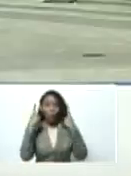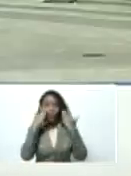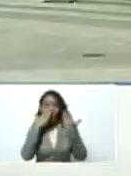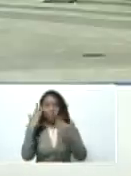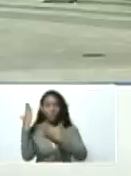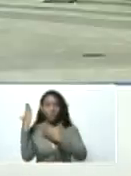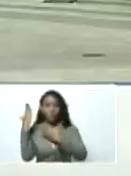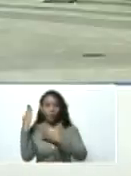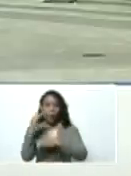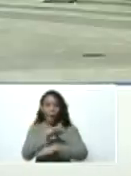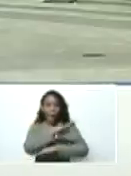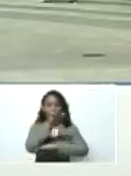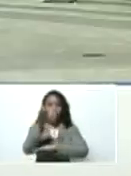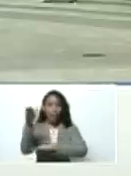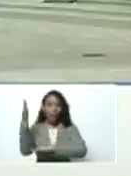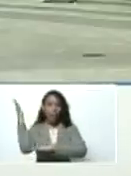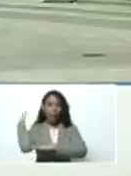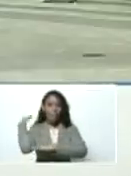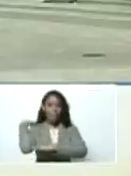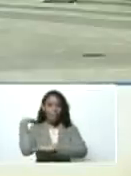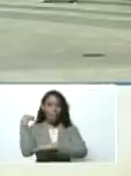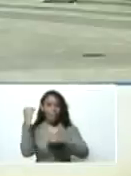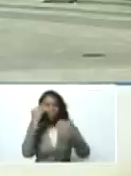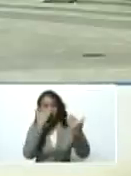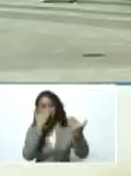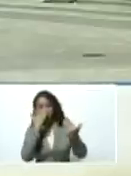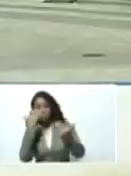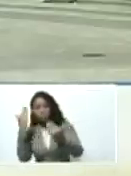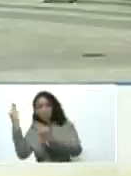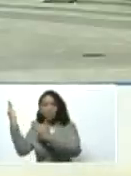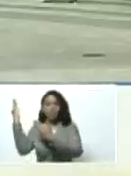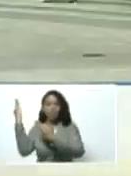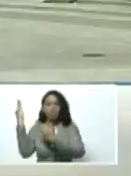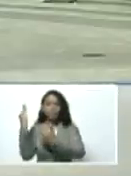con el mar en la espalda. Adelante, Terán.